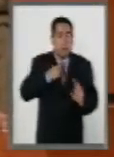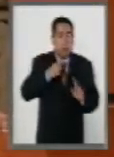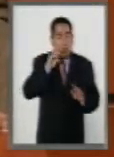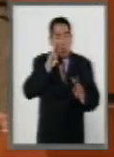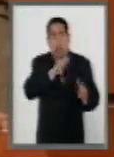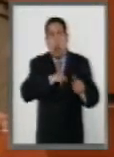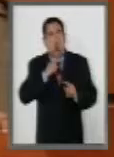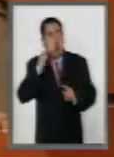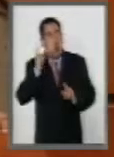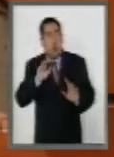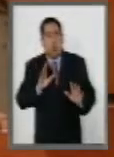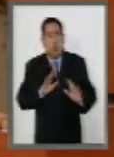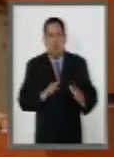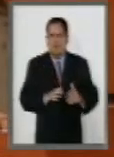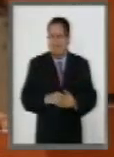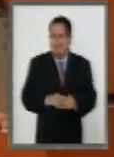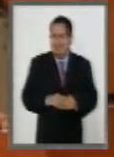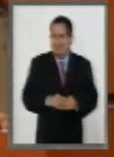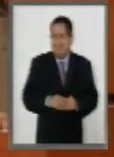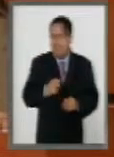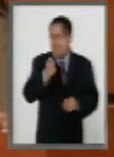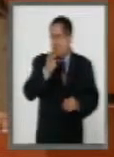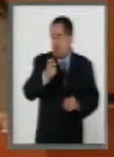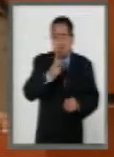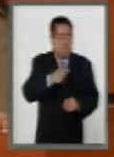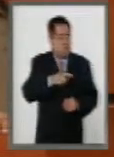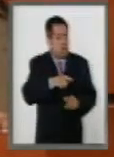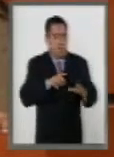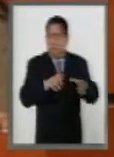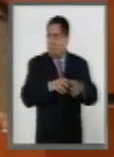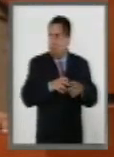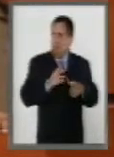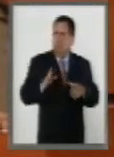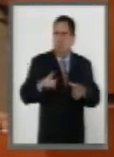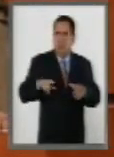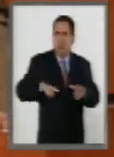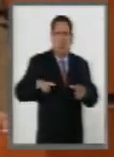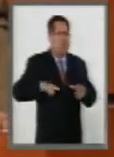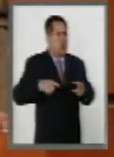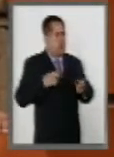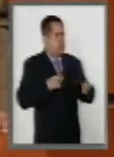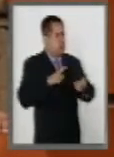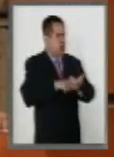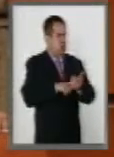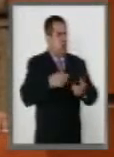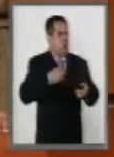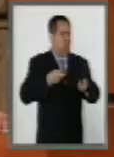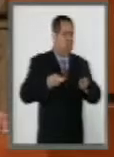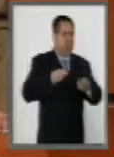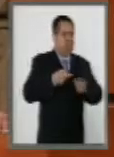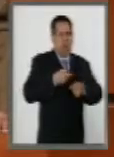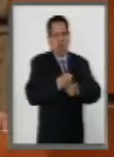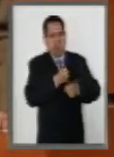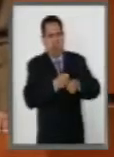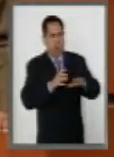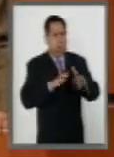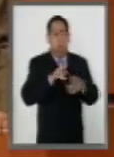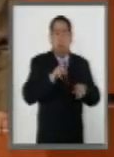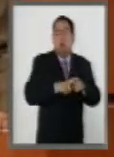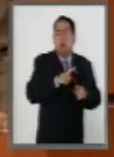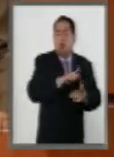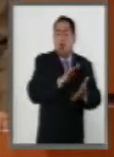oyen. Por eso los autogobiernos que existen en los penales tienen éxito, porque hay